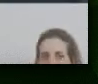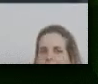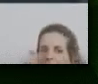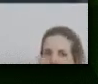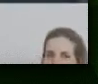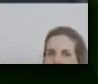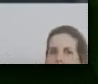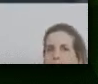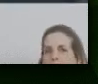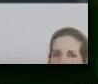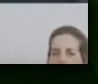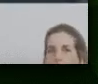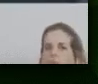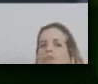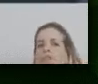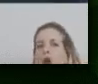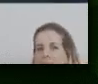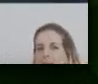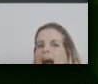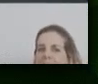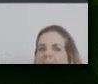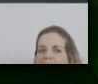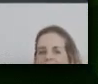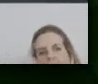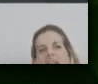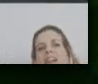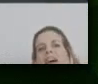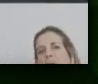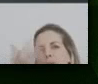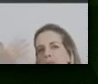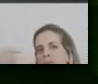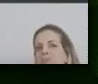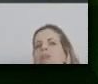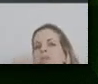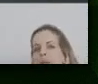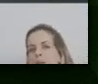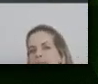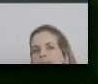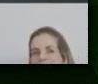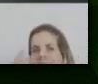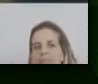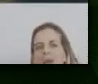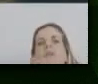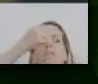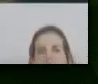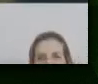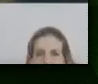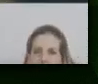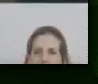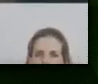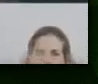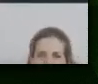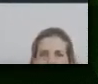se pareciera a Bolivia. Eso fue Evo. Fue el verdadero presidente que representó las entrañas mismas